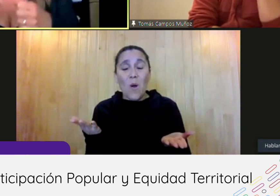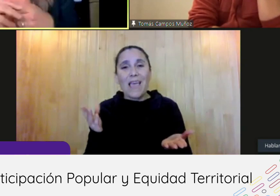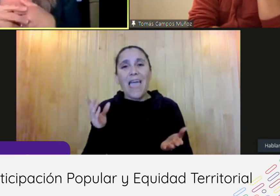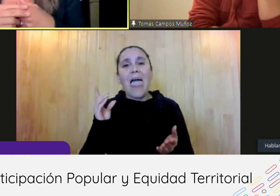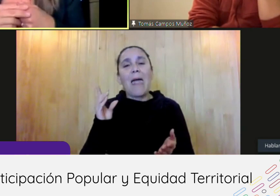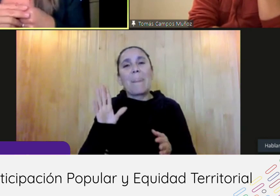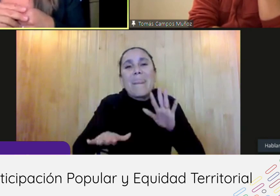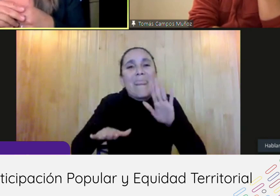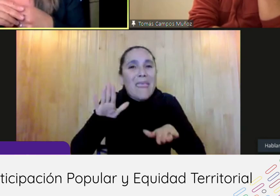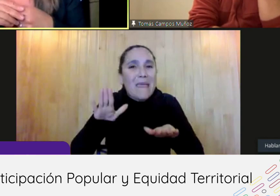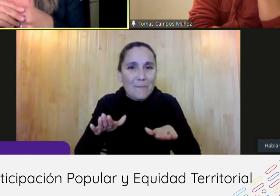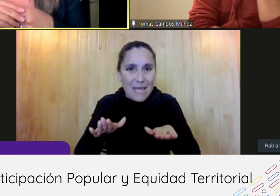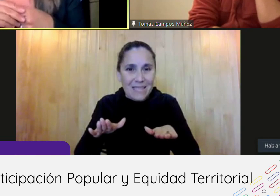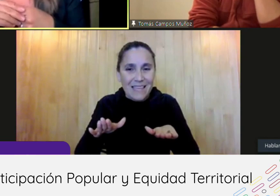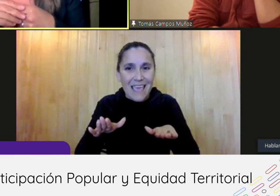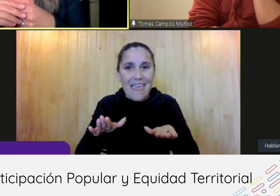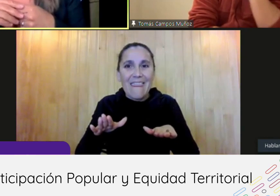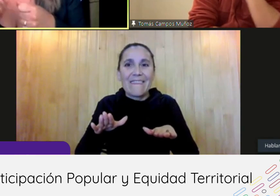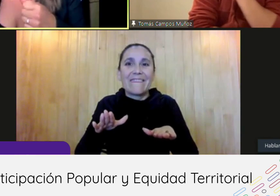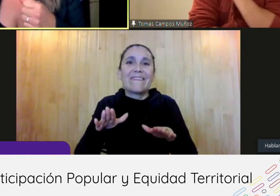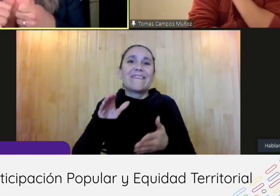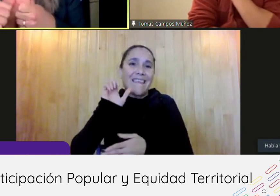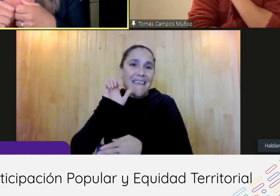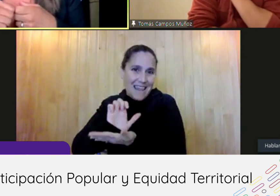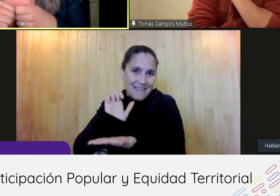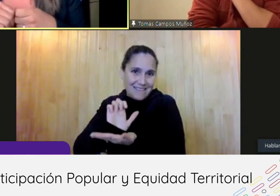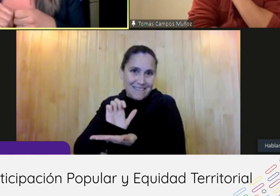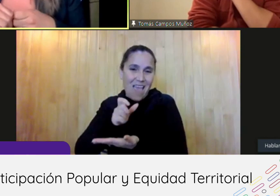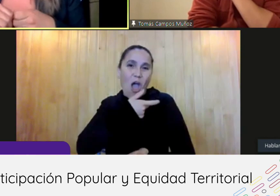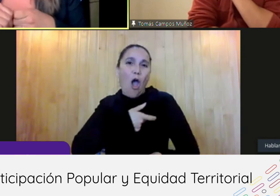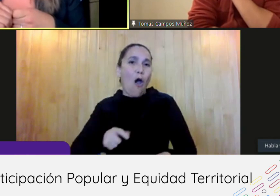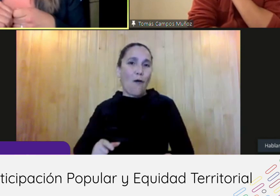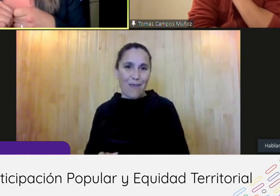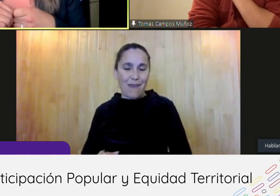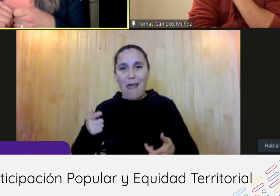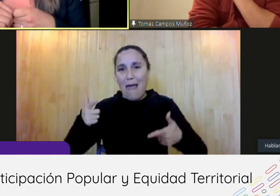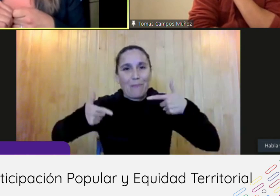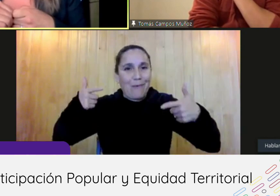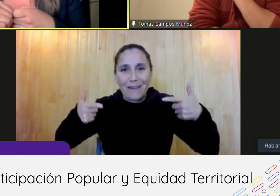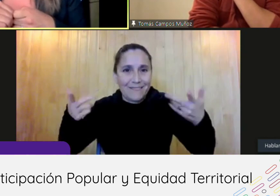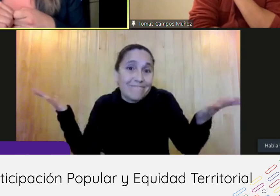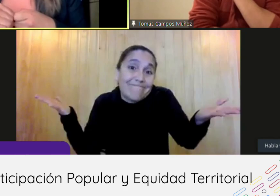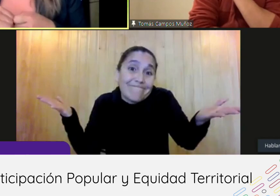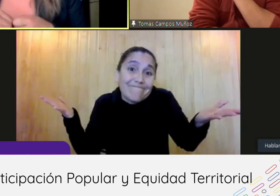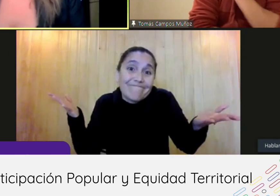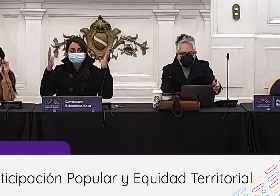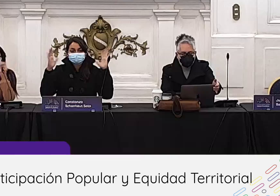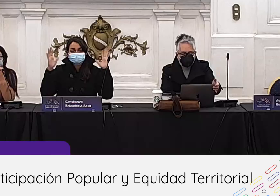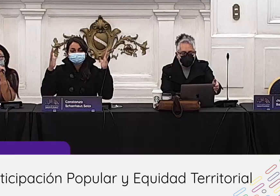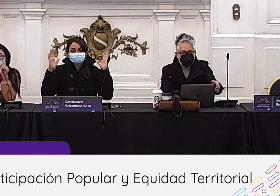lo que se tiene que acabar. Los derechos no pueden depender de las voluntades políticas.